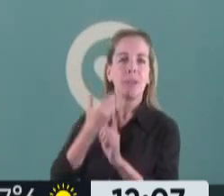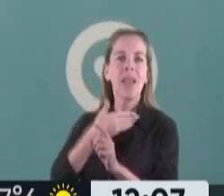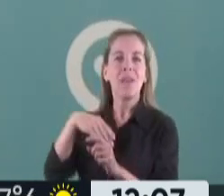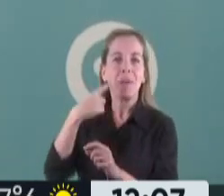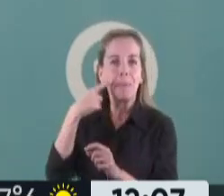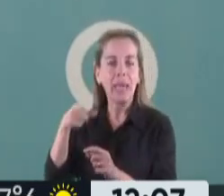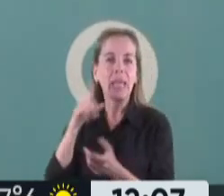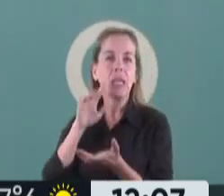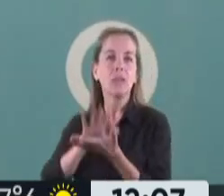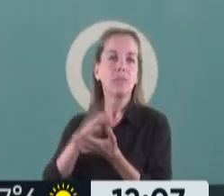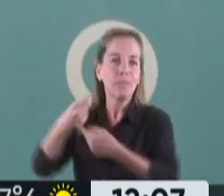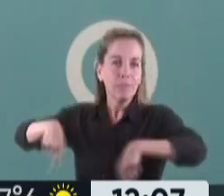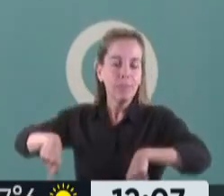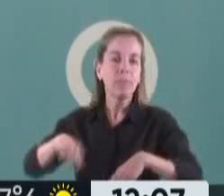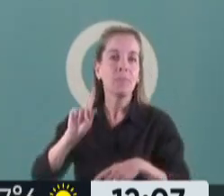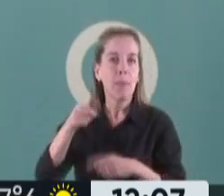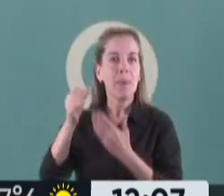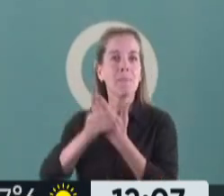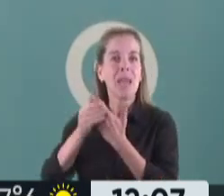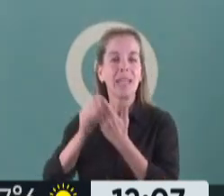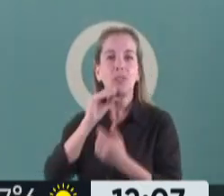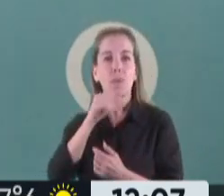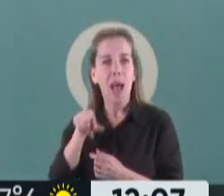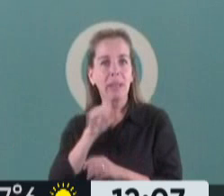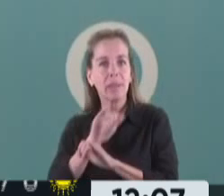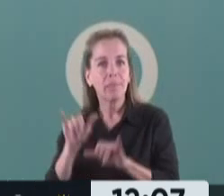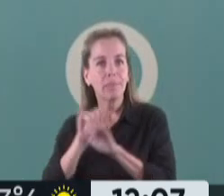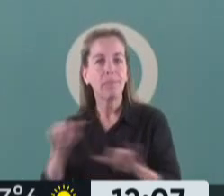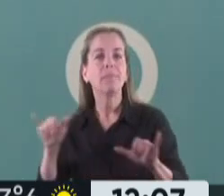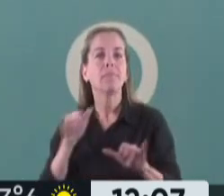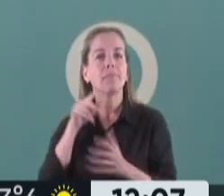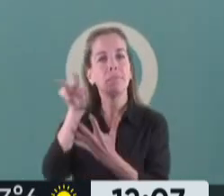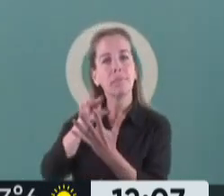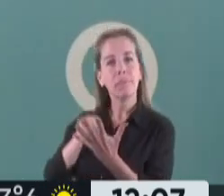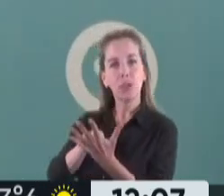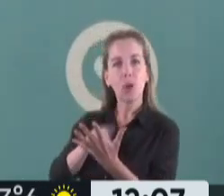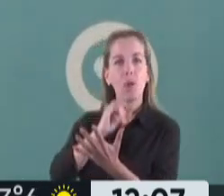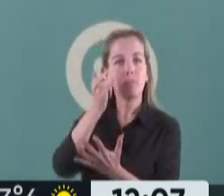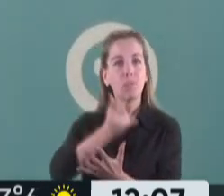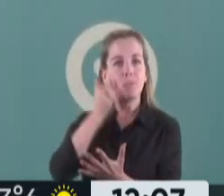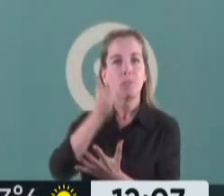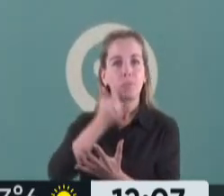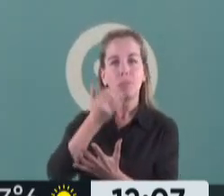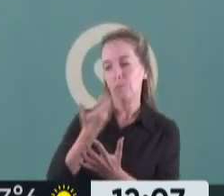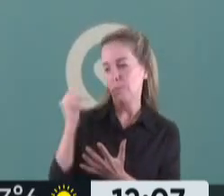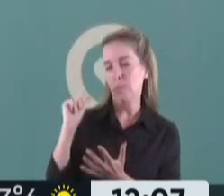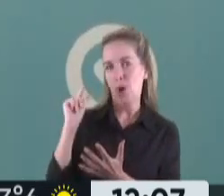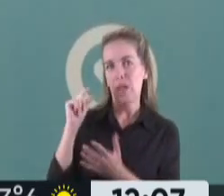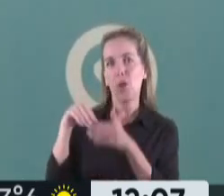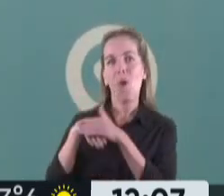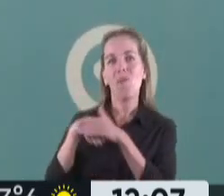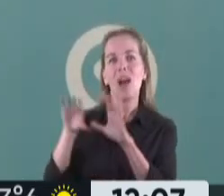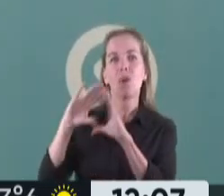Internacional. El ministro además informó que recientemente el Banco